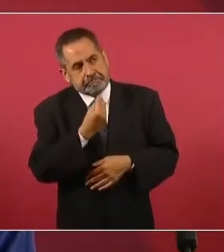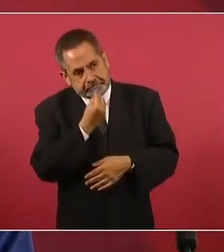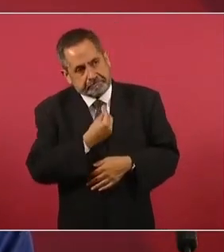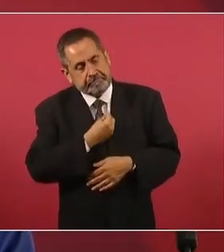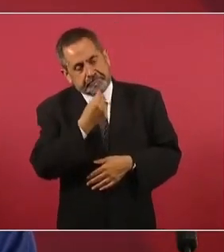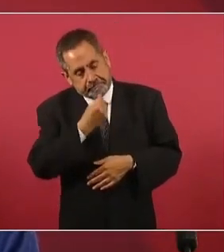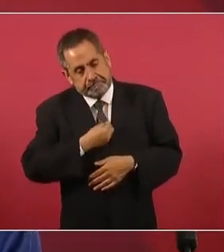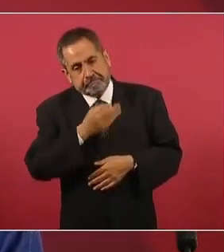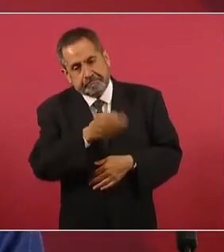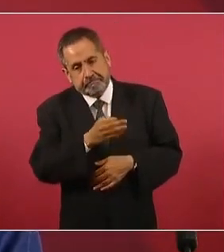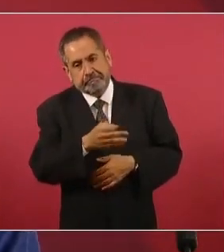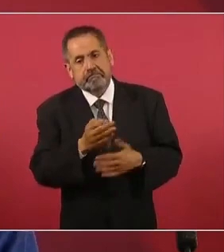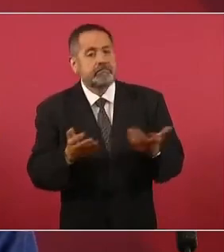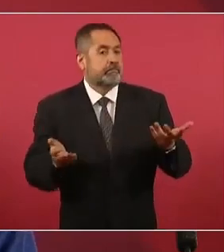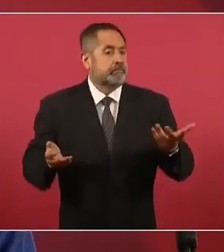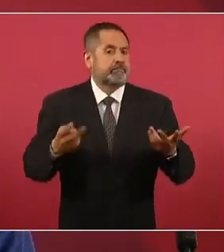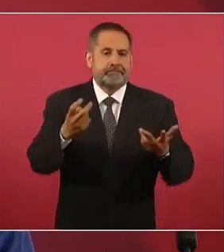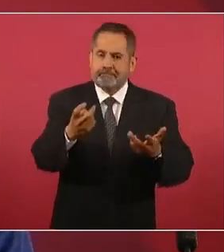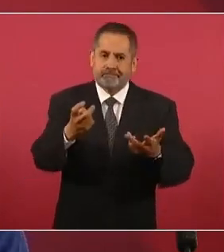Entonces,